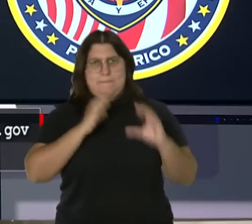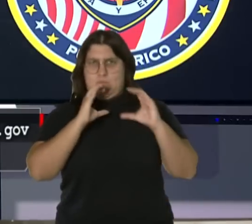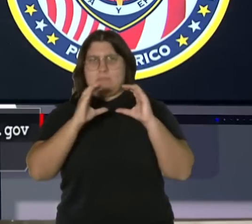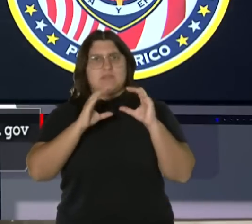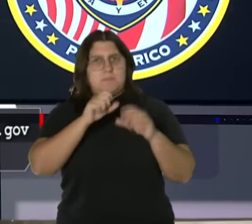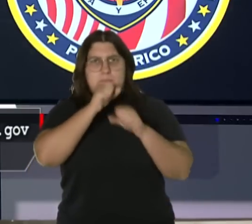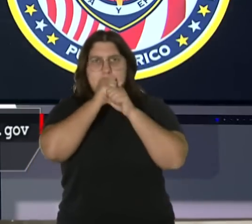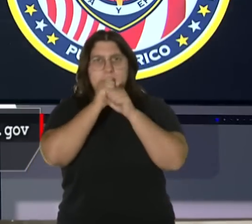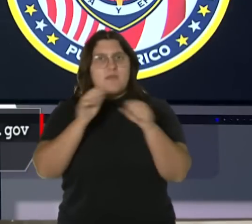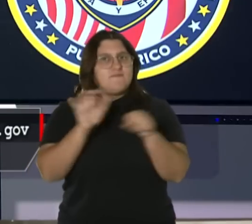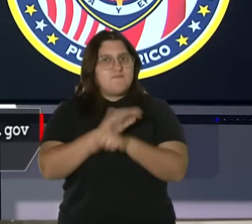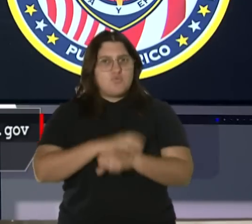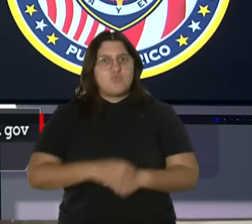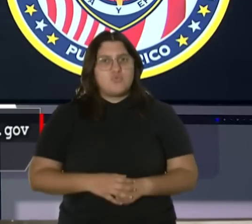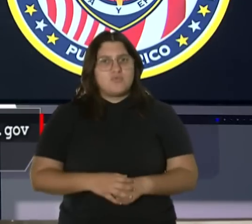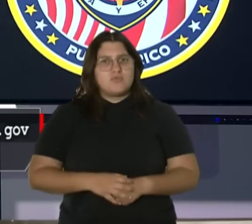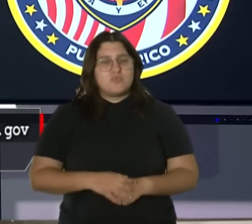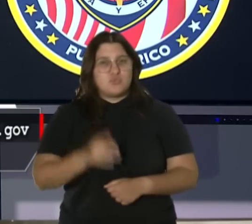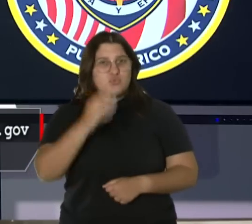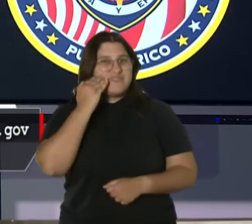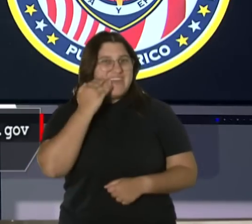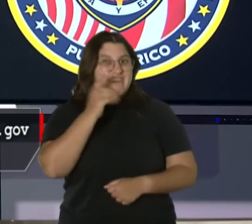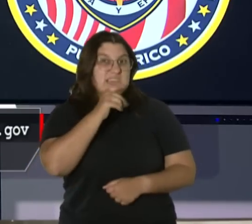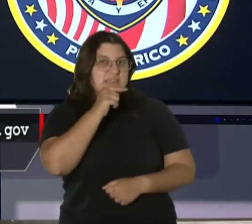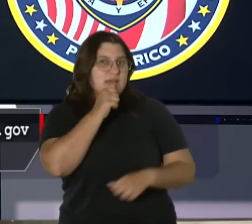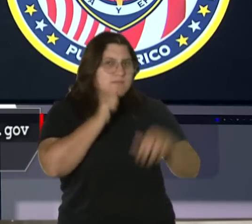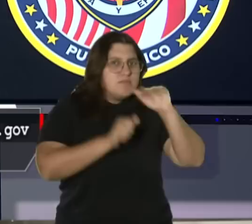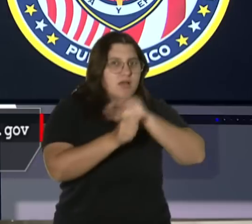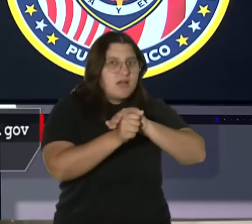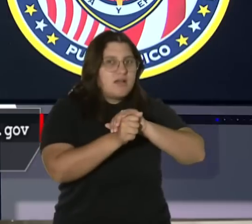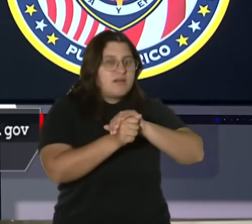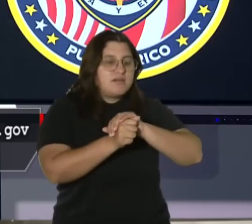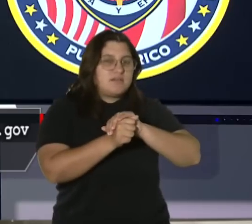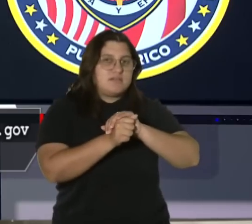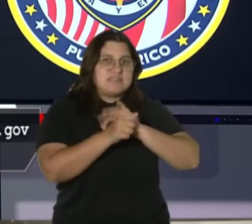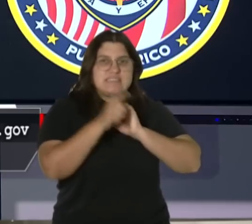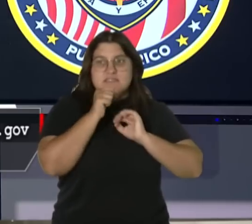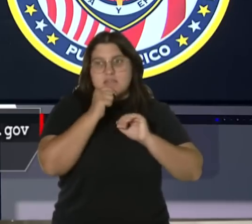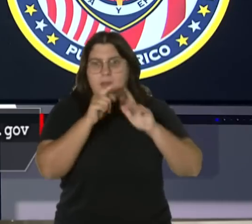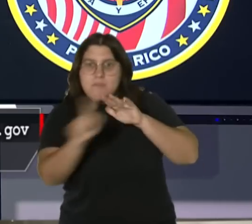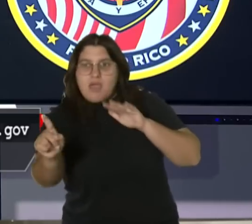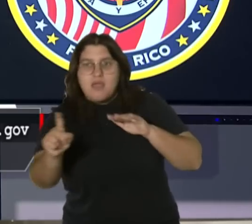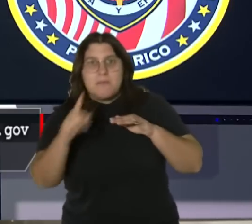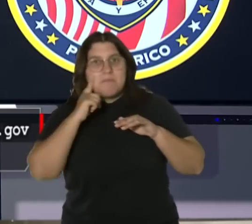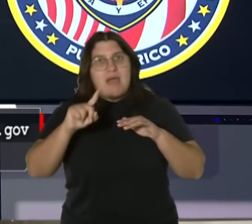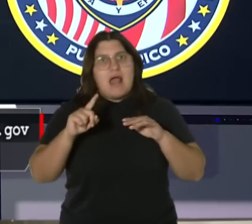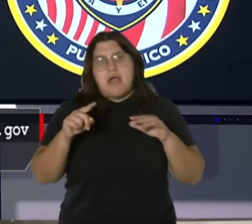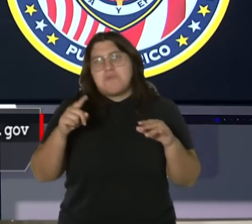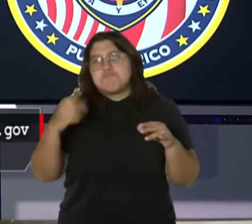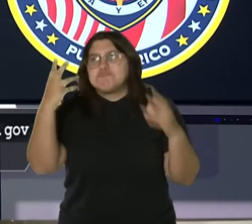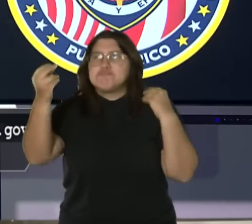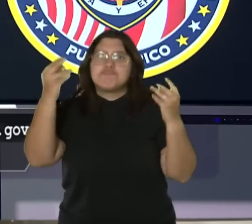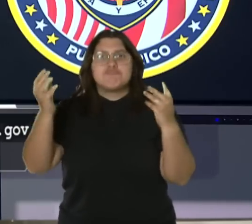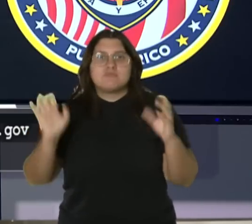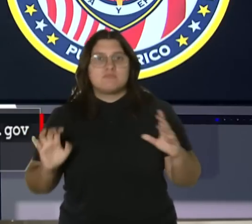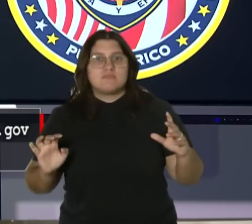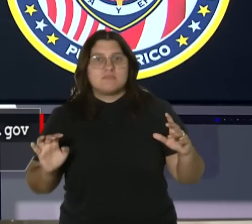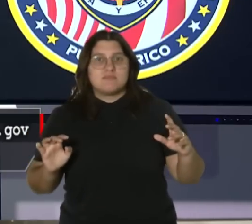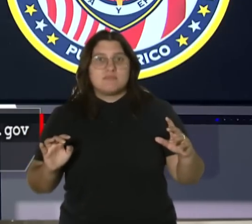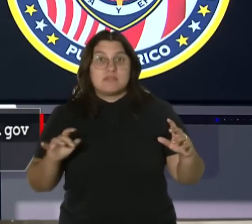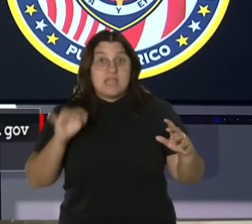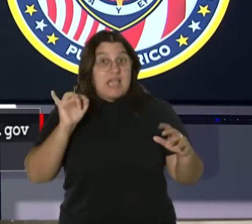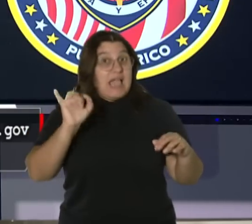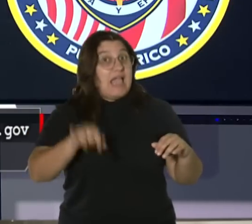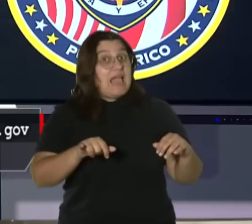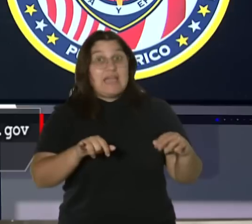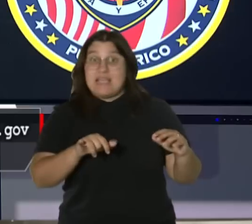confidencial usted sabe quién la está ocultando quién la está escondiendo quién la saca quizás para estar por ahí en la calle Eso